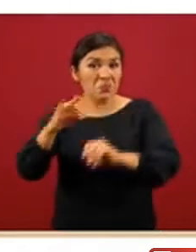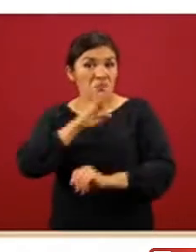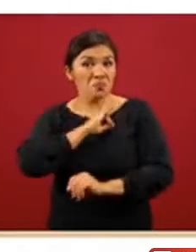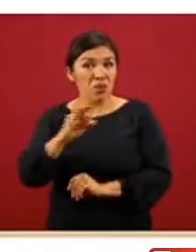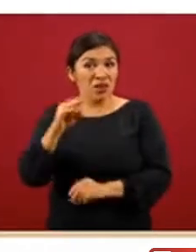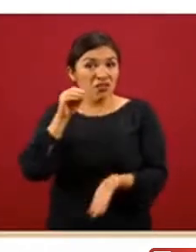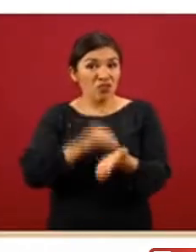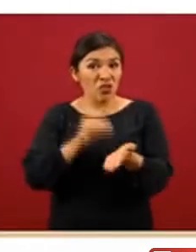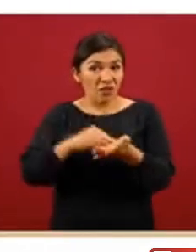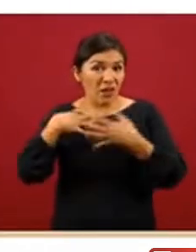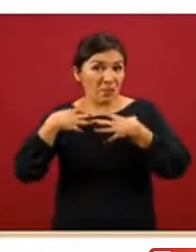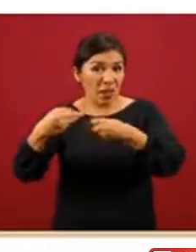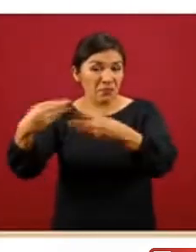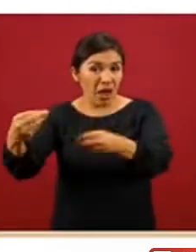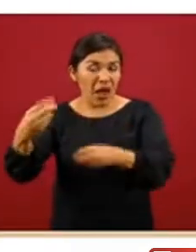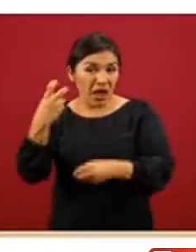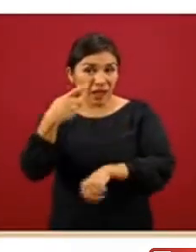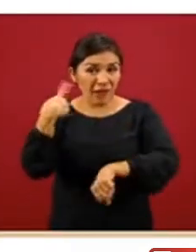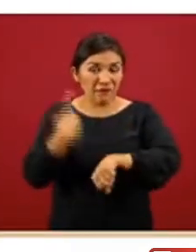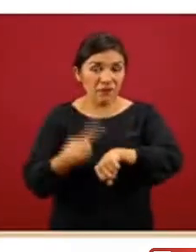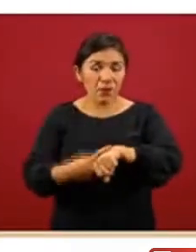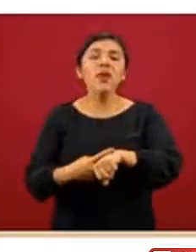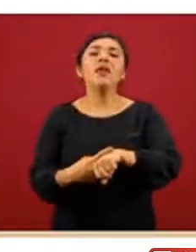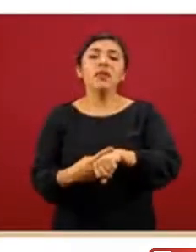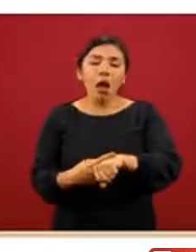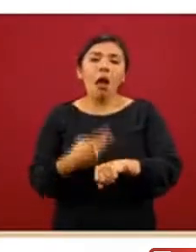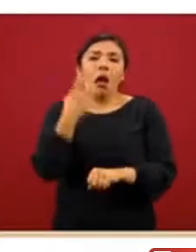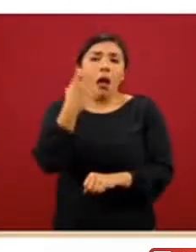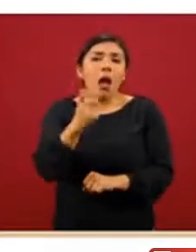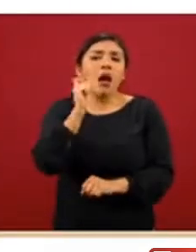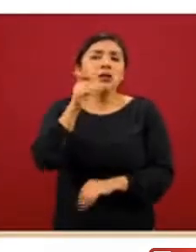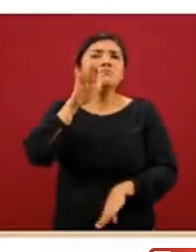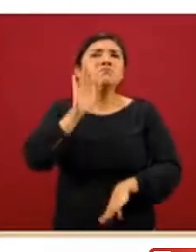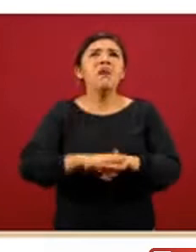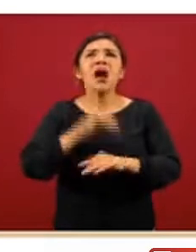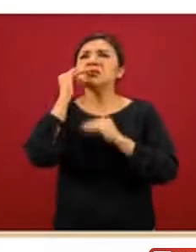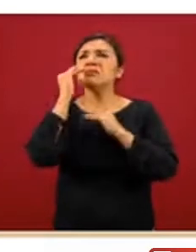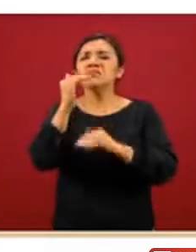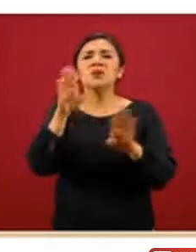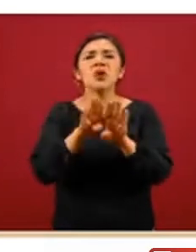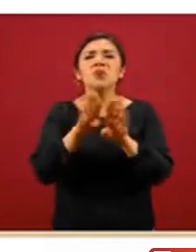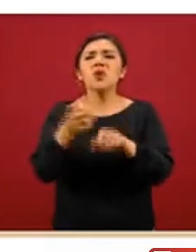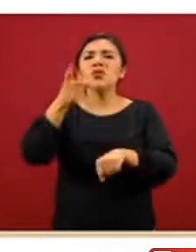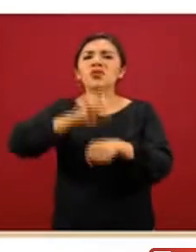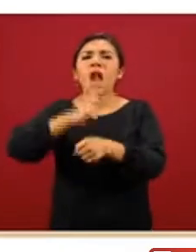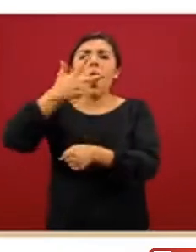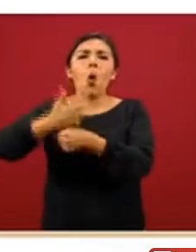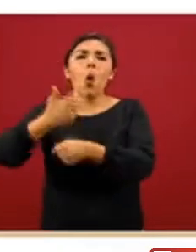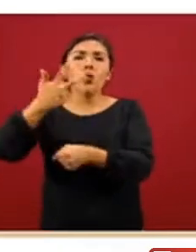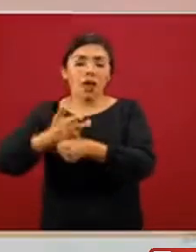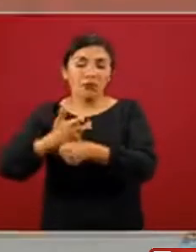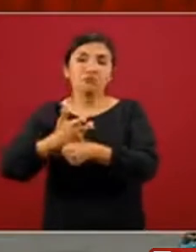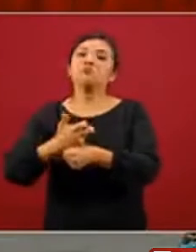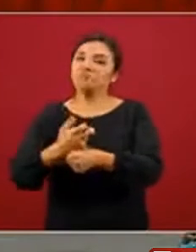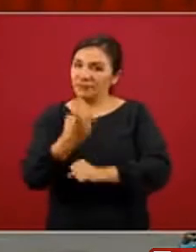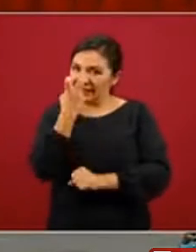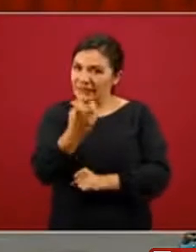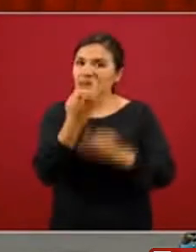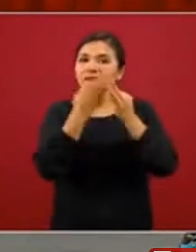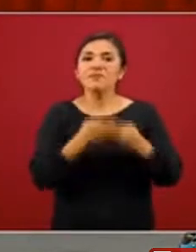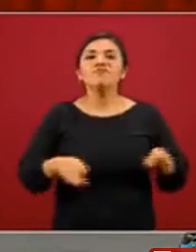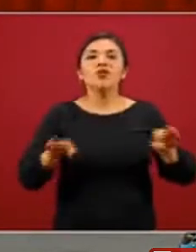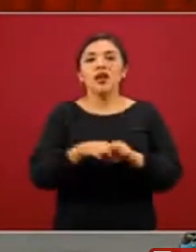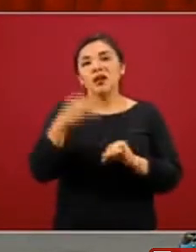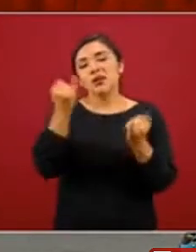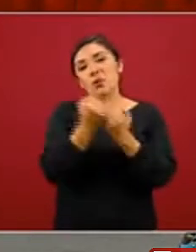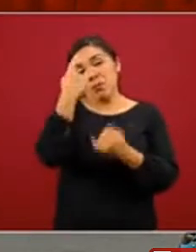capaces de transmitir la infección, esto no se da más allá del día 8º. Y esto es importante también en términos de control